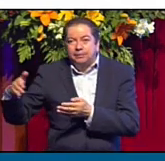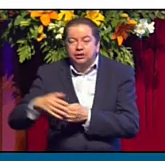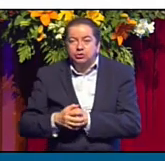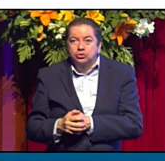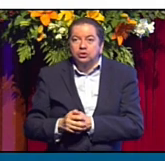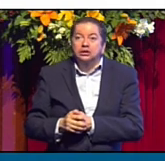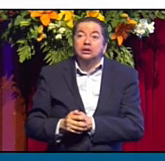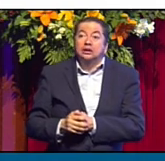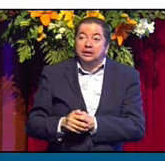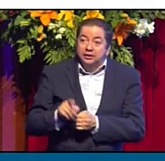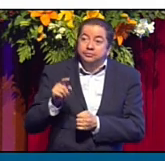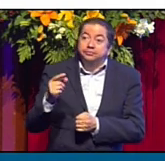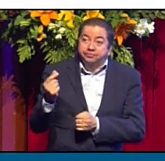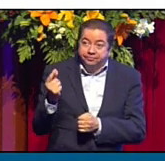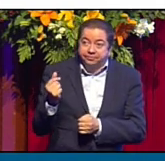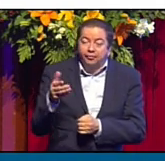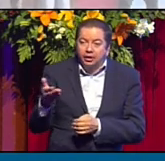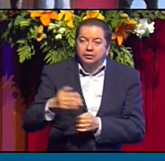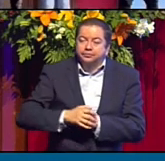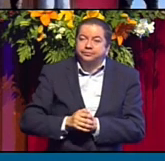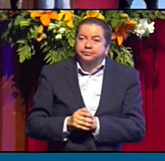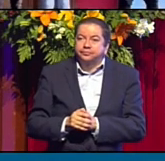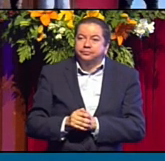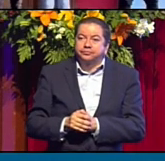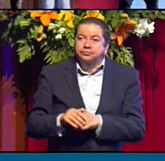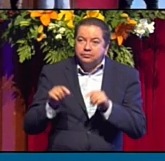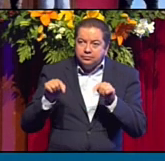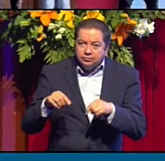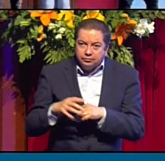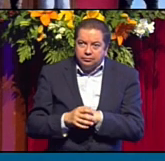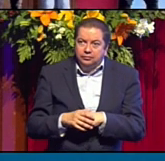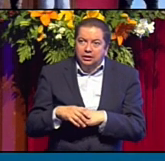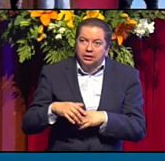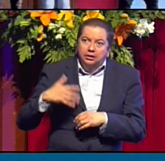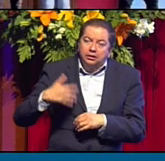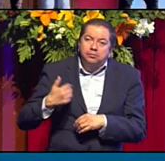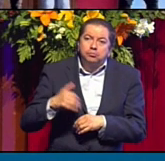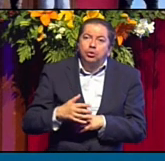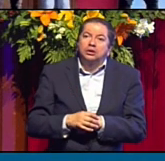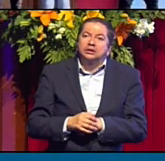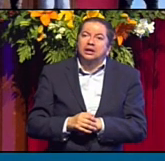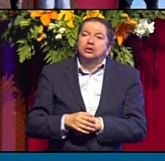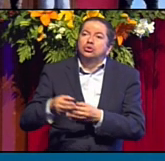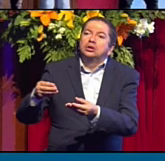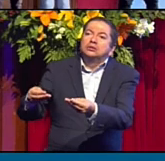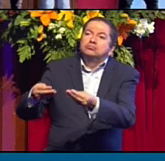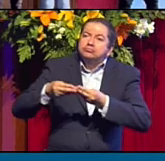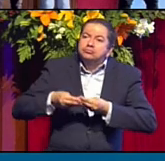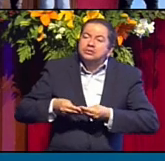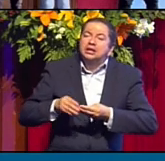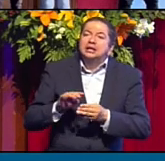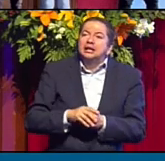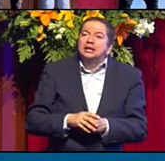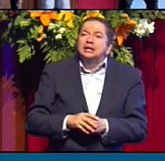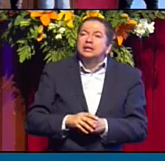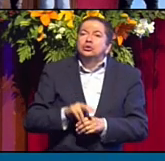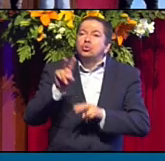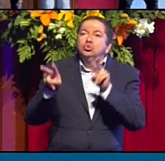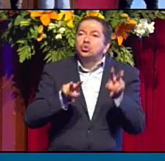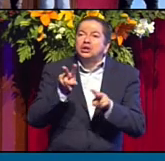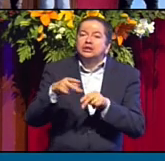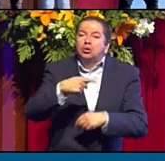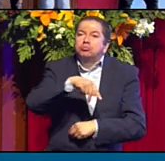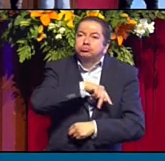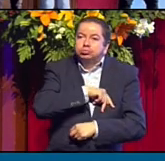Dios, saben de número los chicos de la corporación. Acá colocamos como un hito importante. Recibimos la distinción turística de